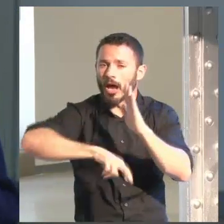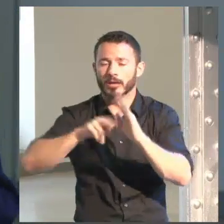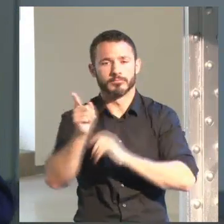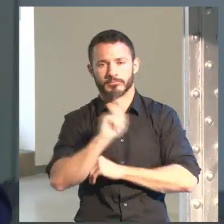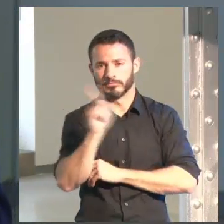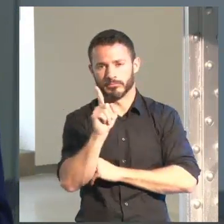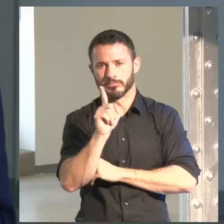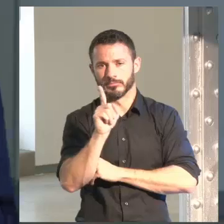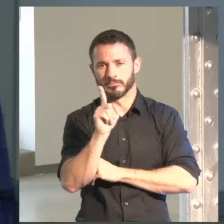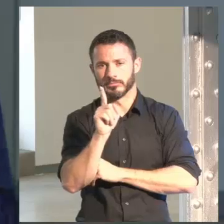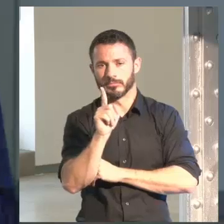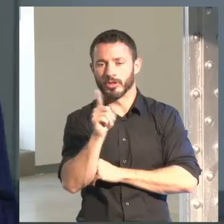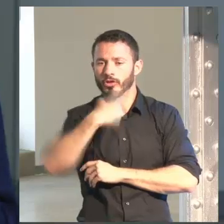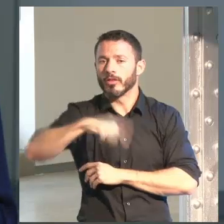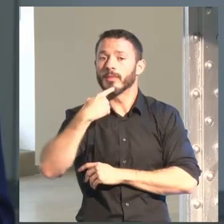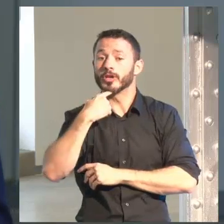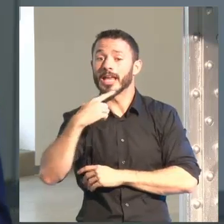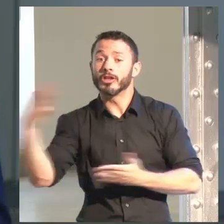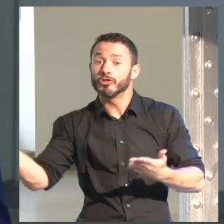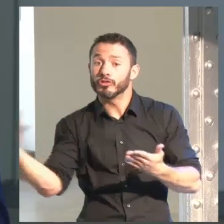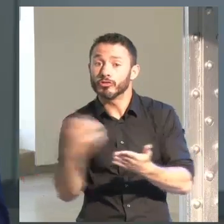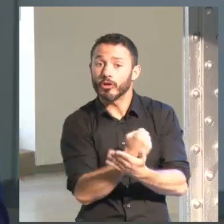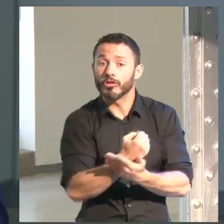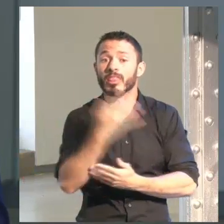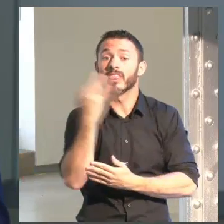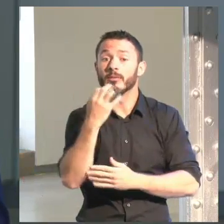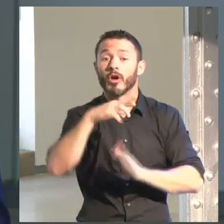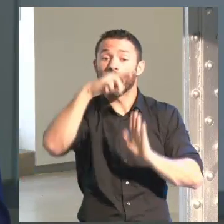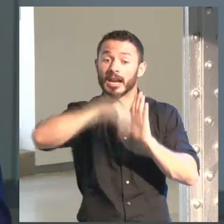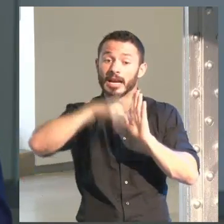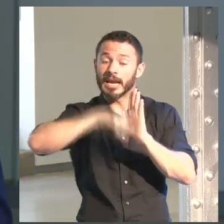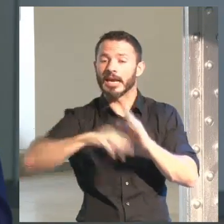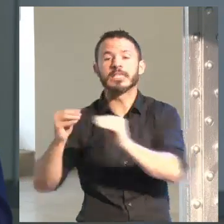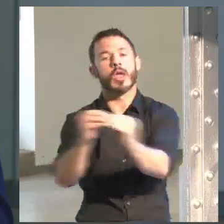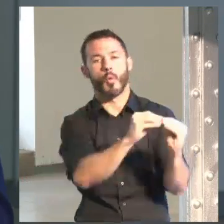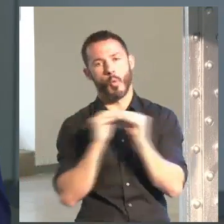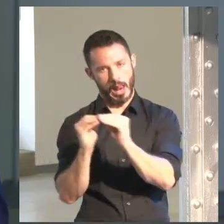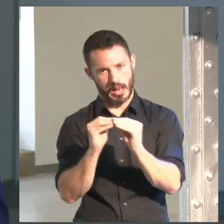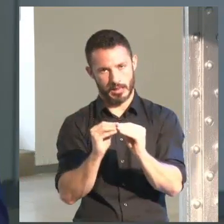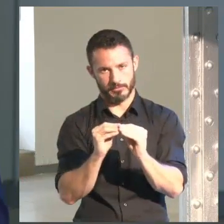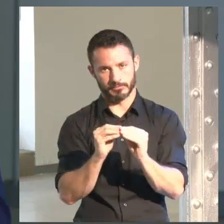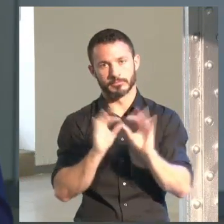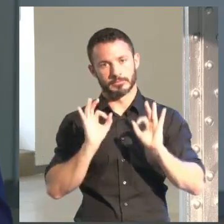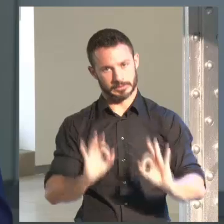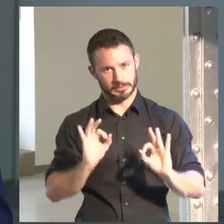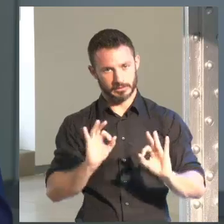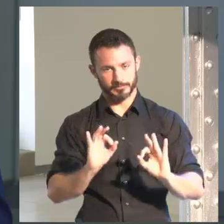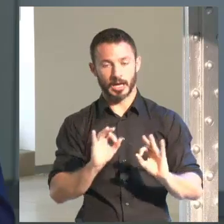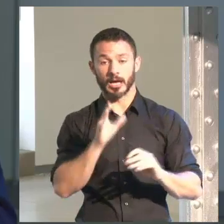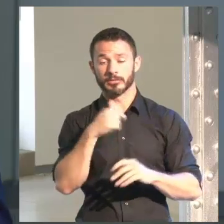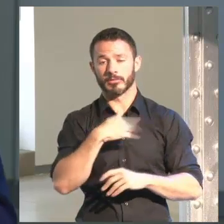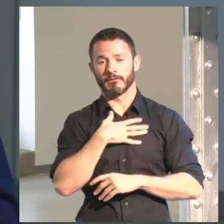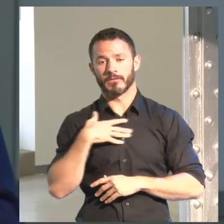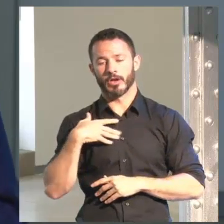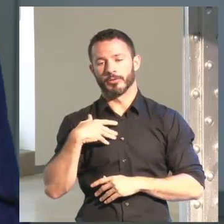nosotros estamos diciendo es que todos tenemos que estar sometidos a las mismas reglas. Y permítanme acabar con